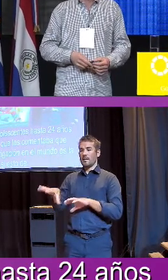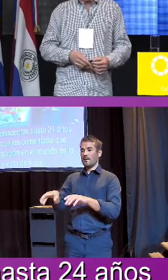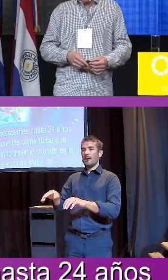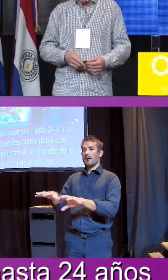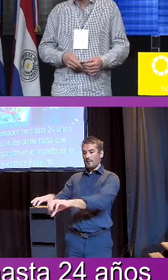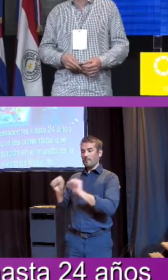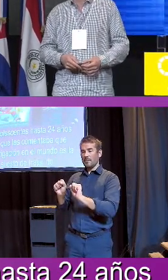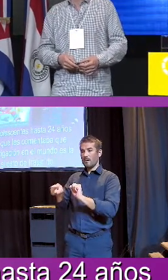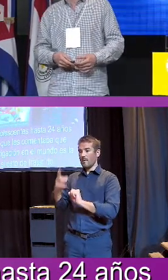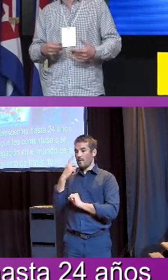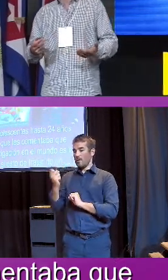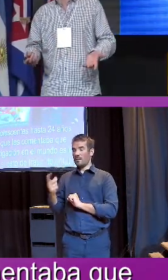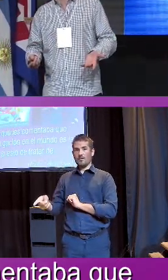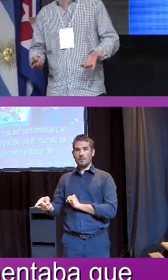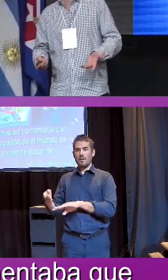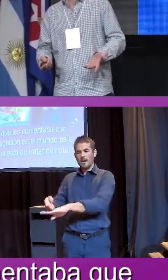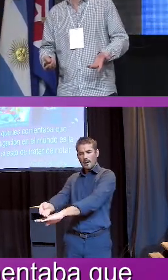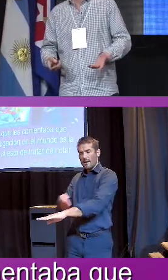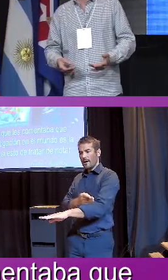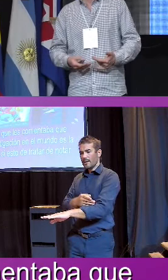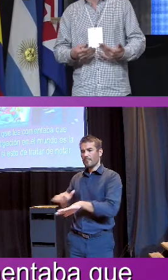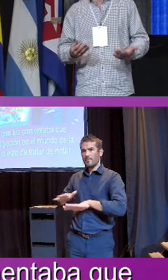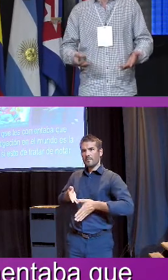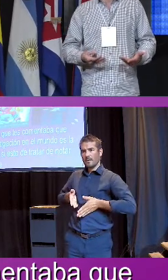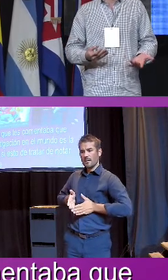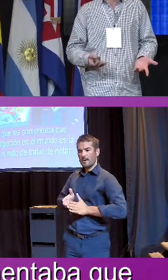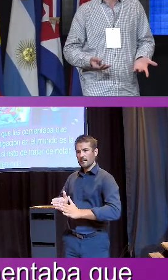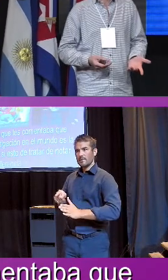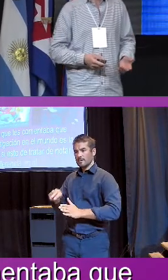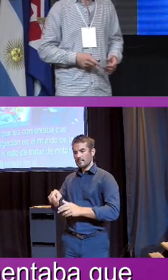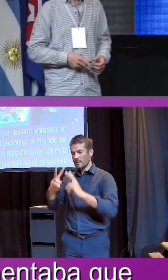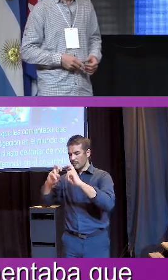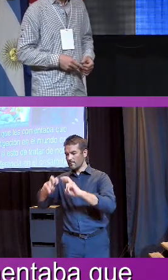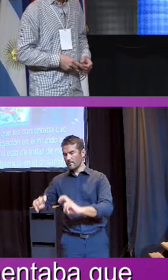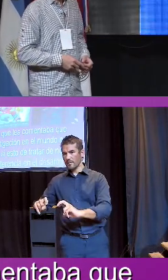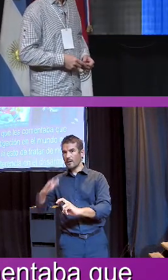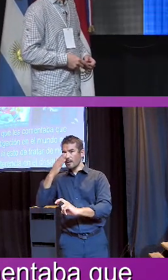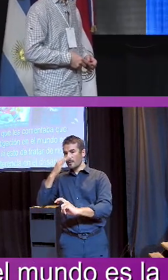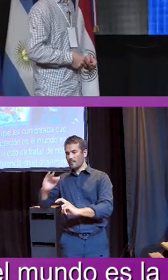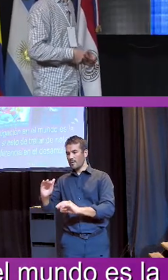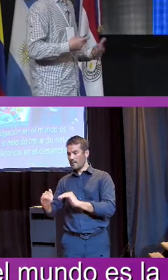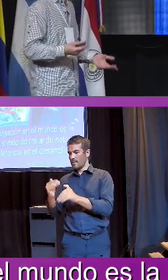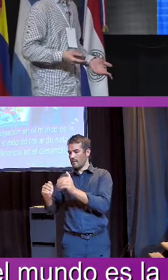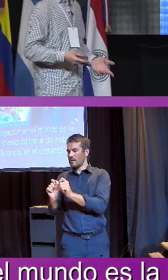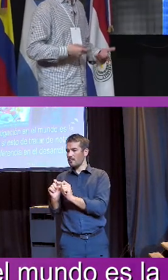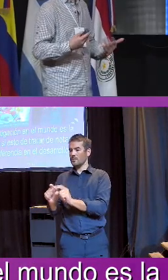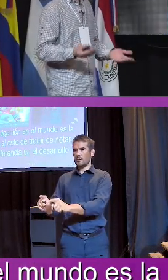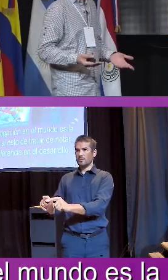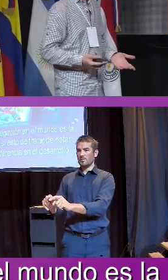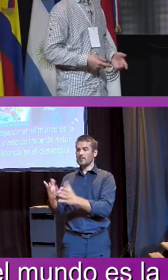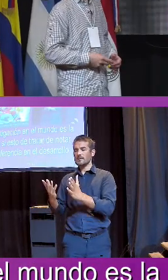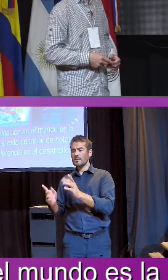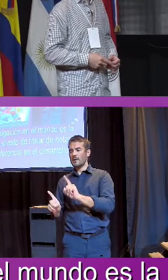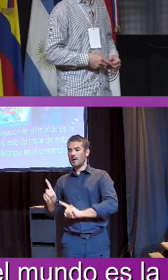de notar lo antes posible cuando hay una diferencia en el desarrollo que puede sugerir